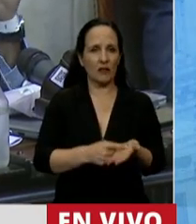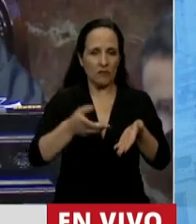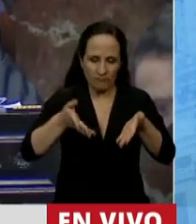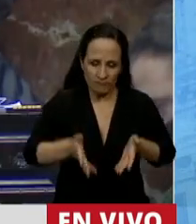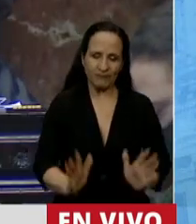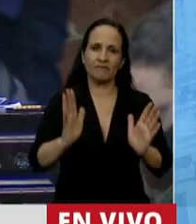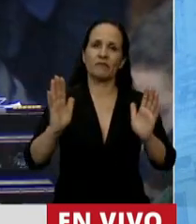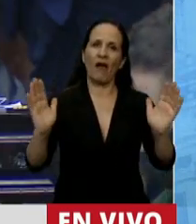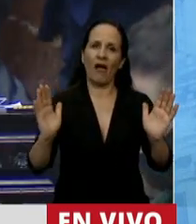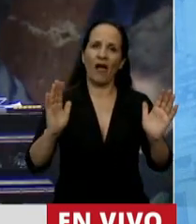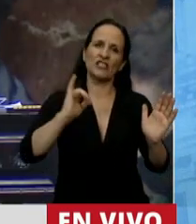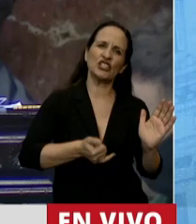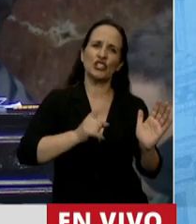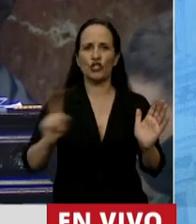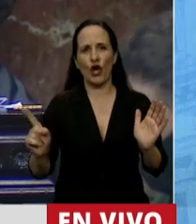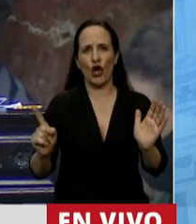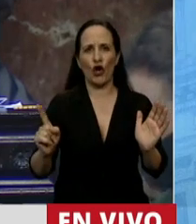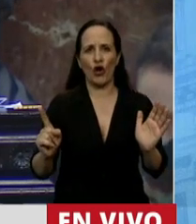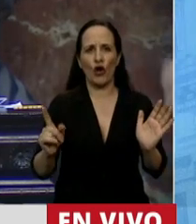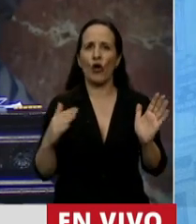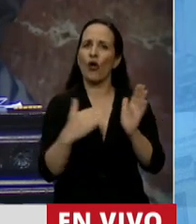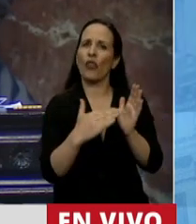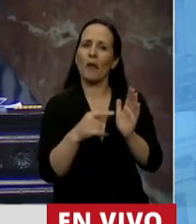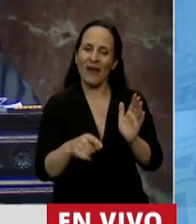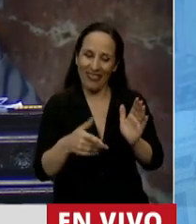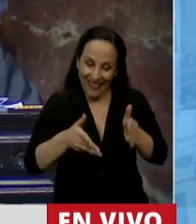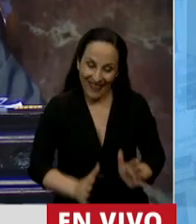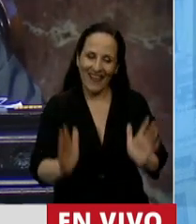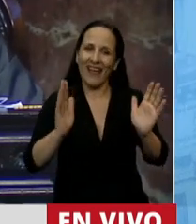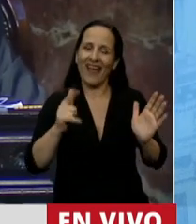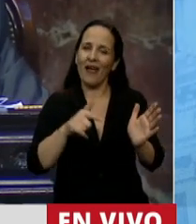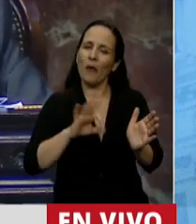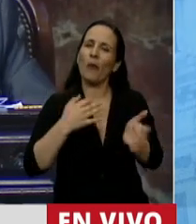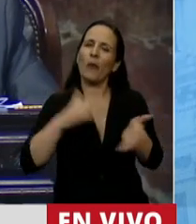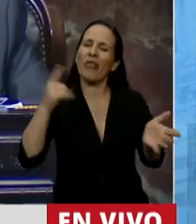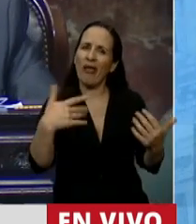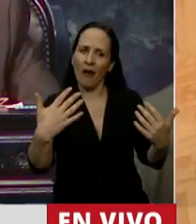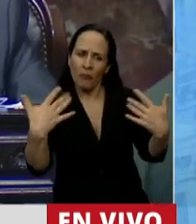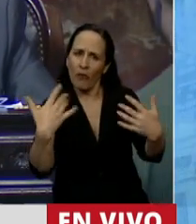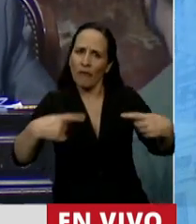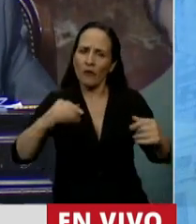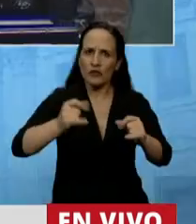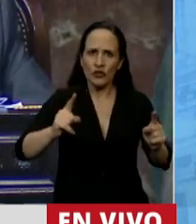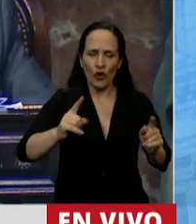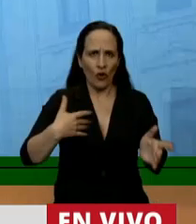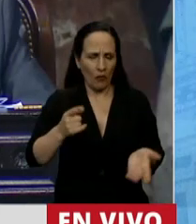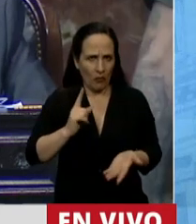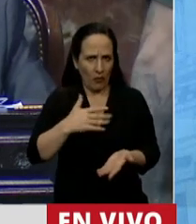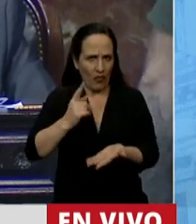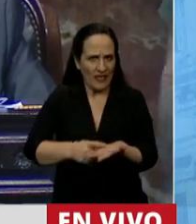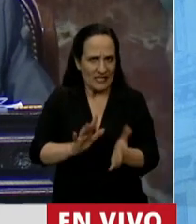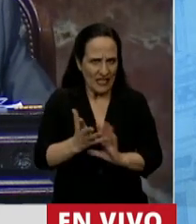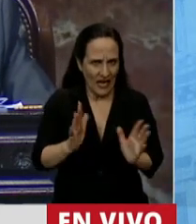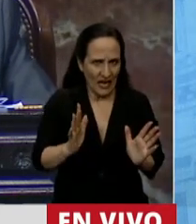o no según la capacidad que vaya a tener en su vida. Con este proyecto estamos llevando a